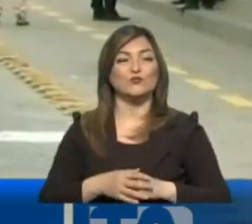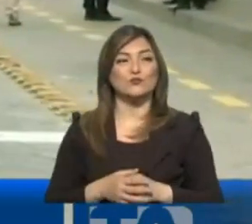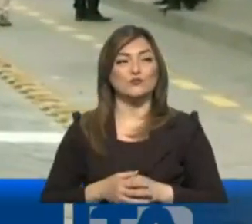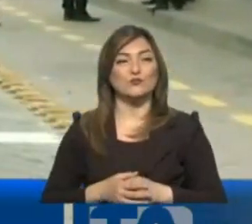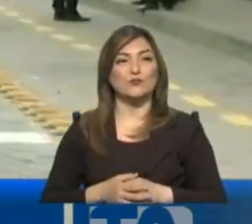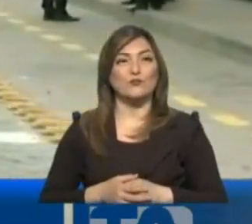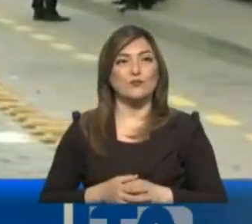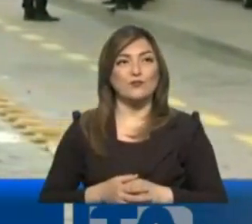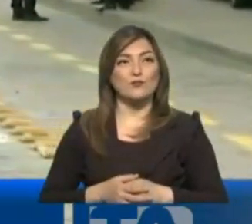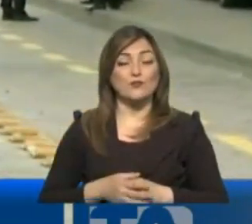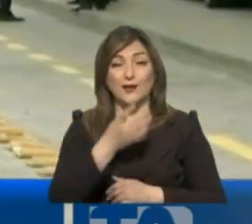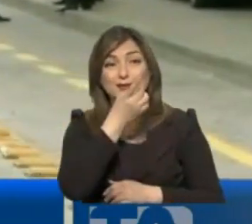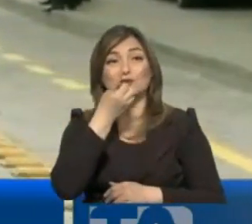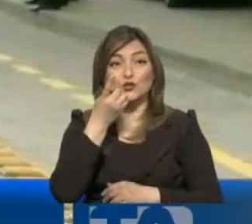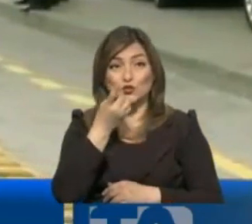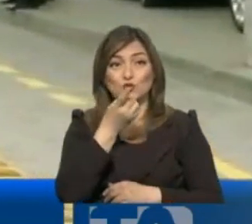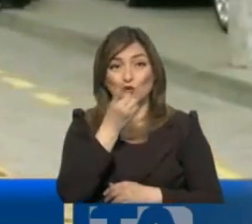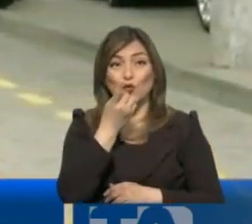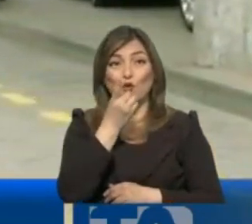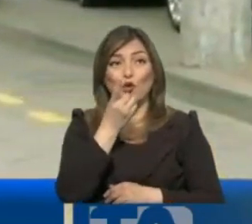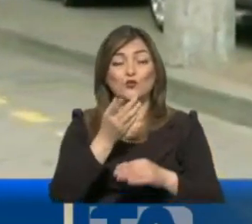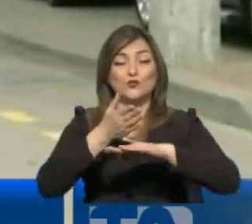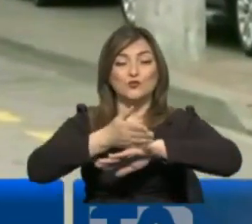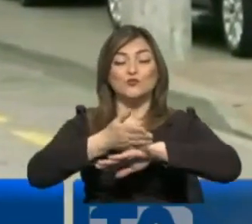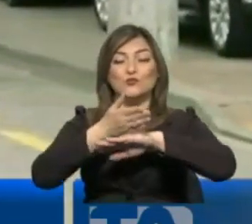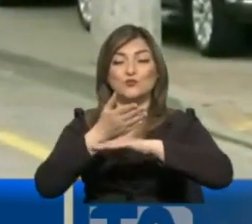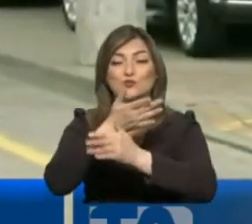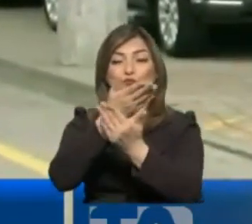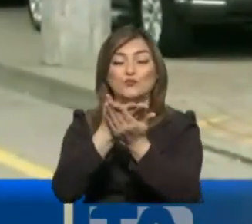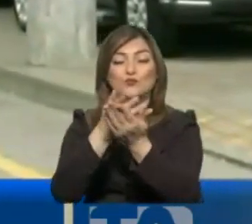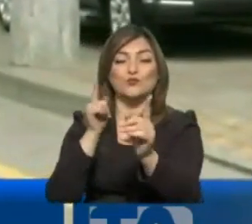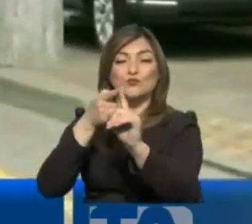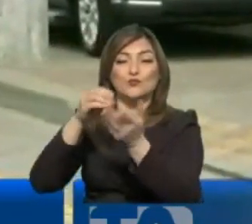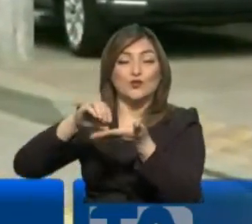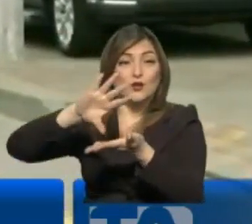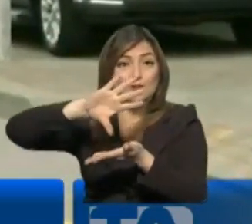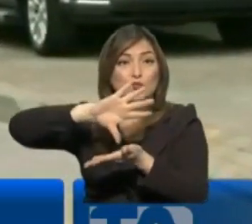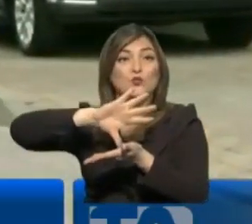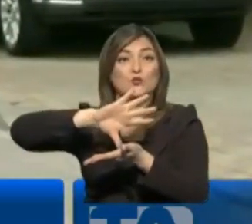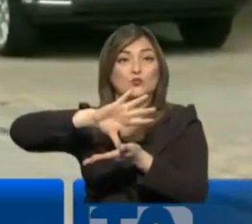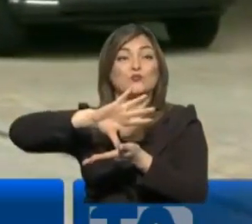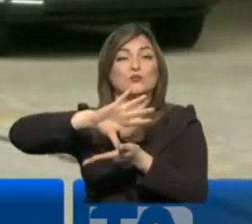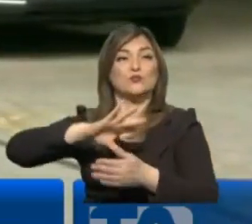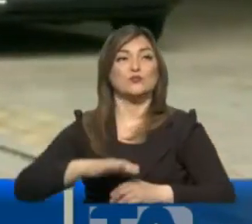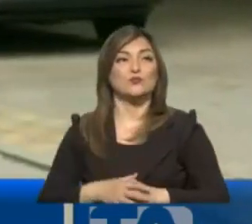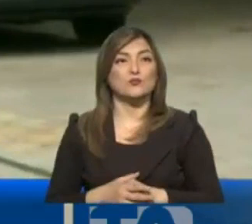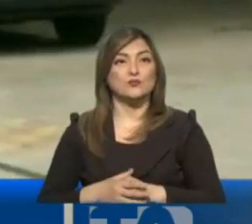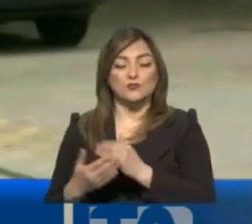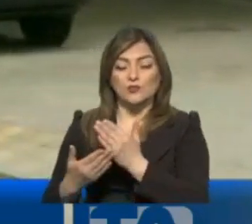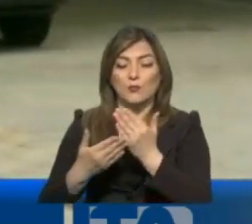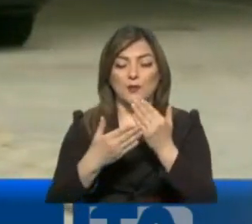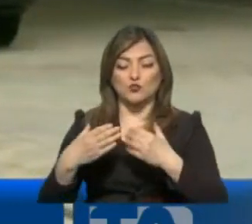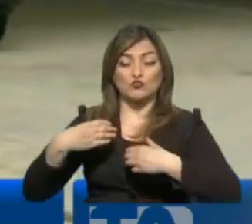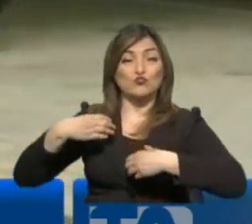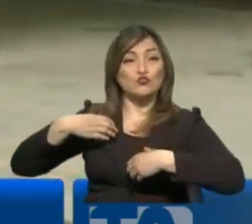de Comunicación, y luego se trasladarán directamente a la Asamblea Nacional para formar parte de la ceremonia de